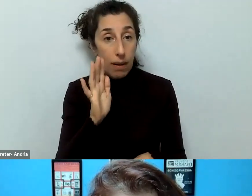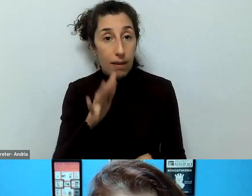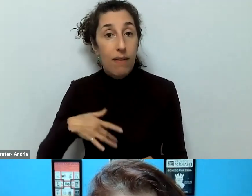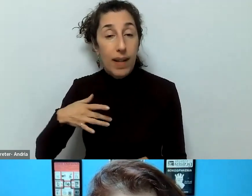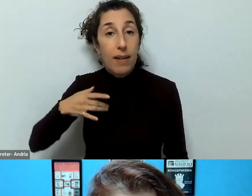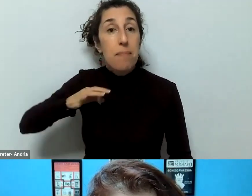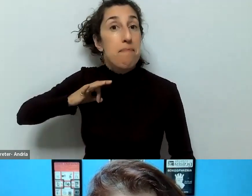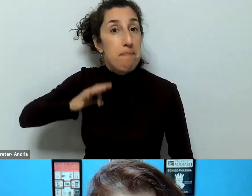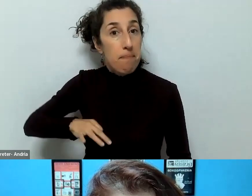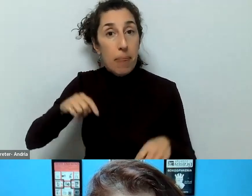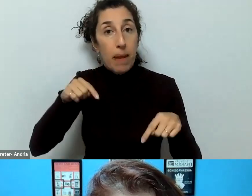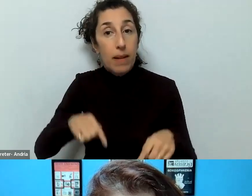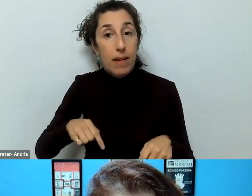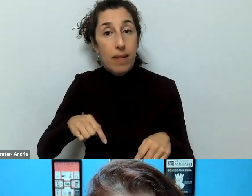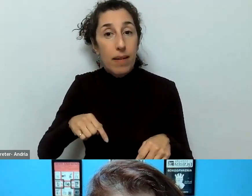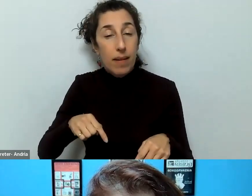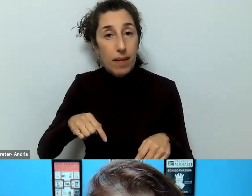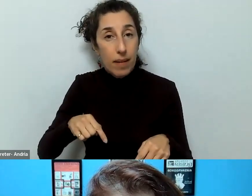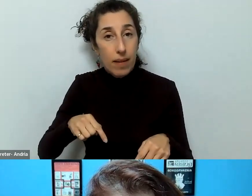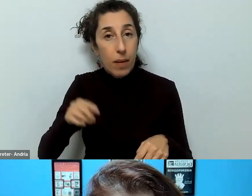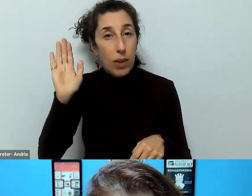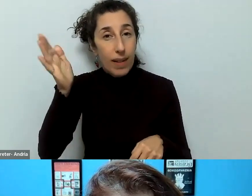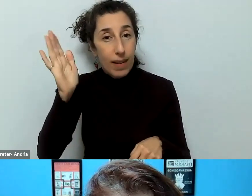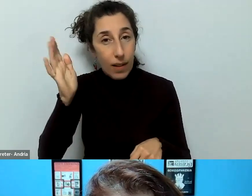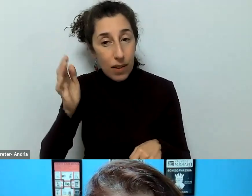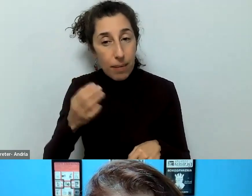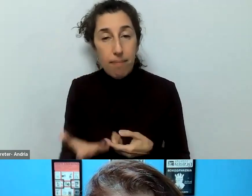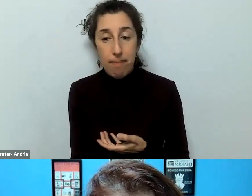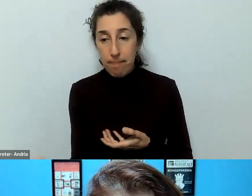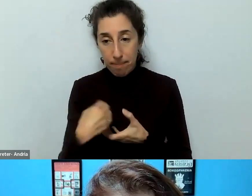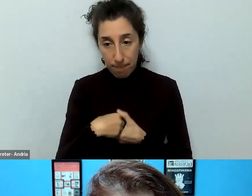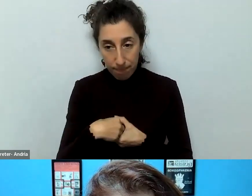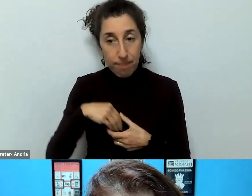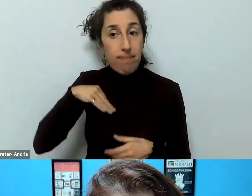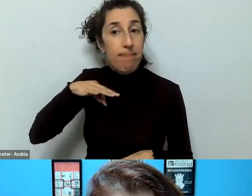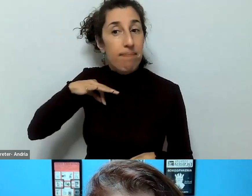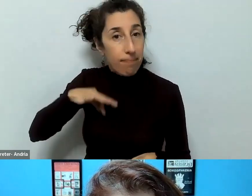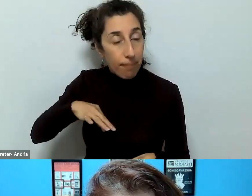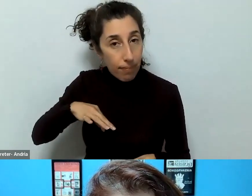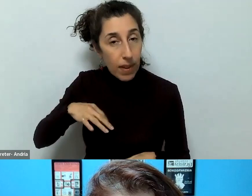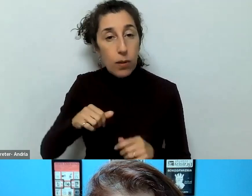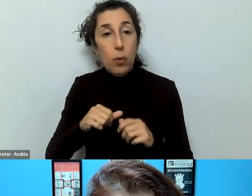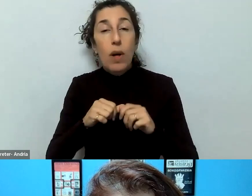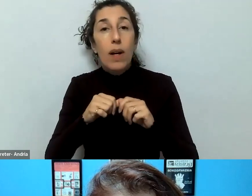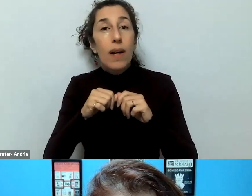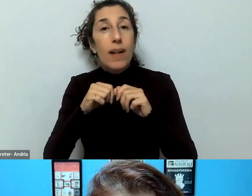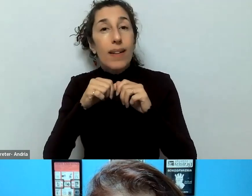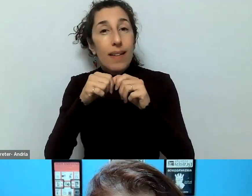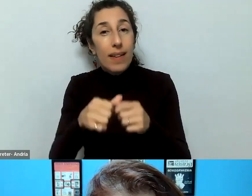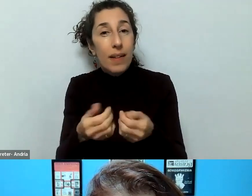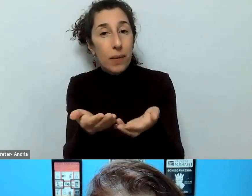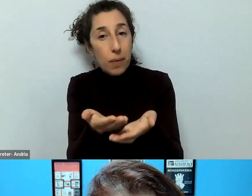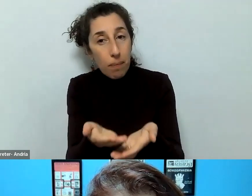personas puedan usar lo que escucharon de Carolina y Sera y